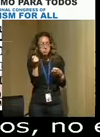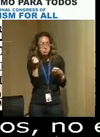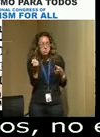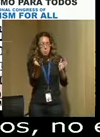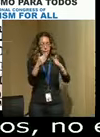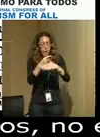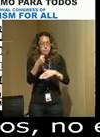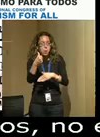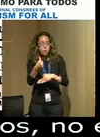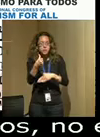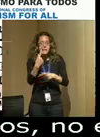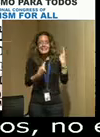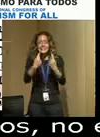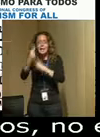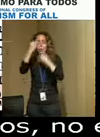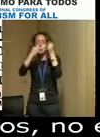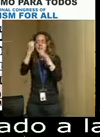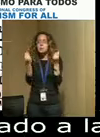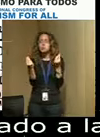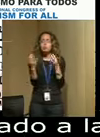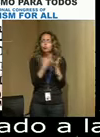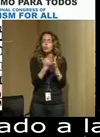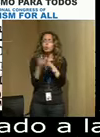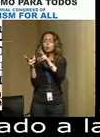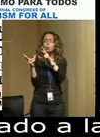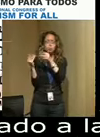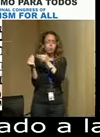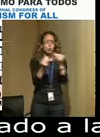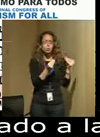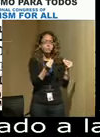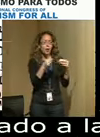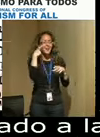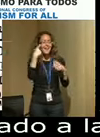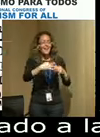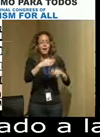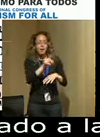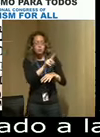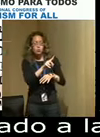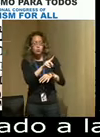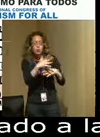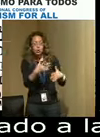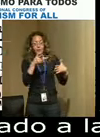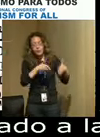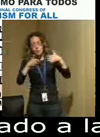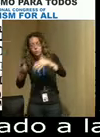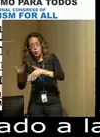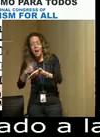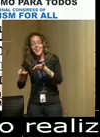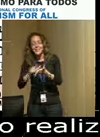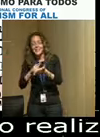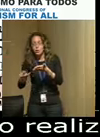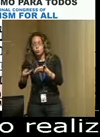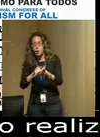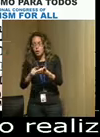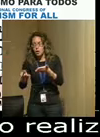Alguno podría pensar de que hay muchos estudios, pero la verdad es que no hay tantos. Pues bien, este estudio lo que intenta es contribuir a la literatura para sobre